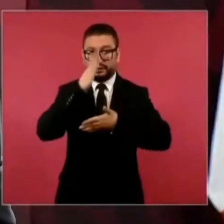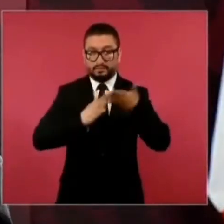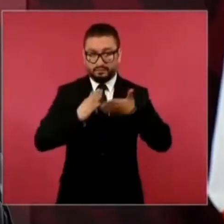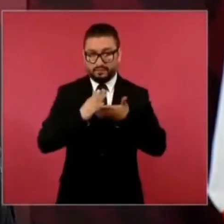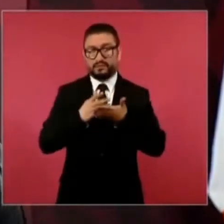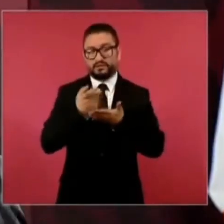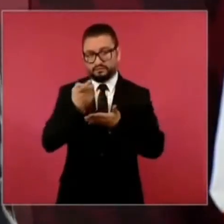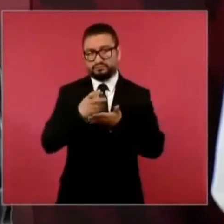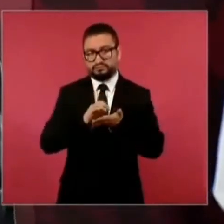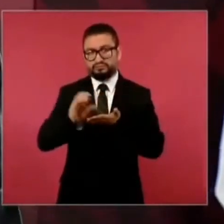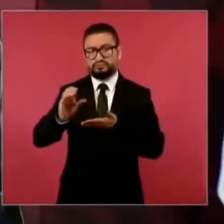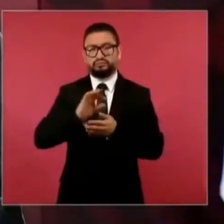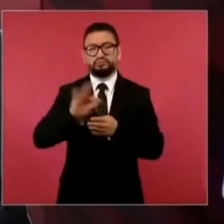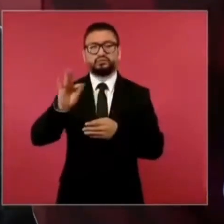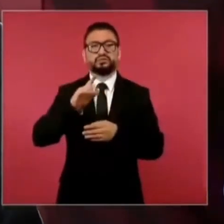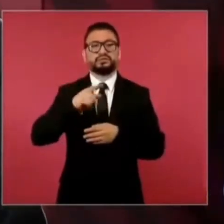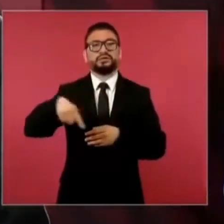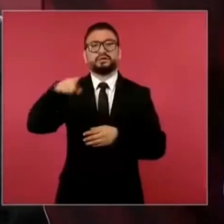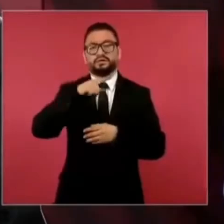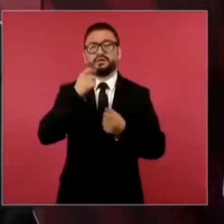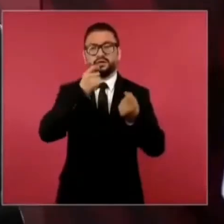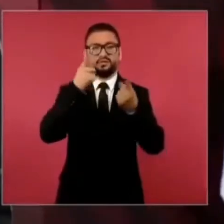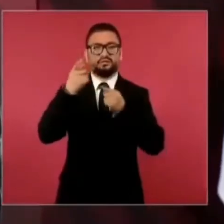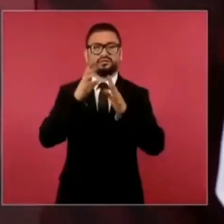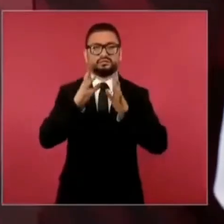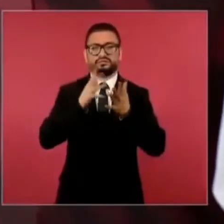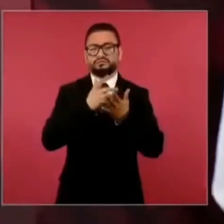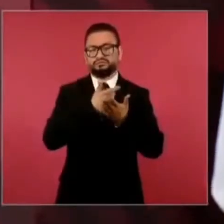que ahora deben de estar recibiendo